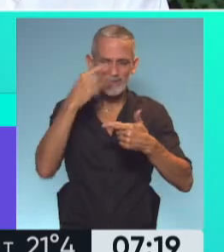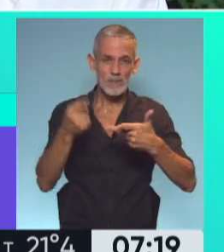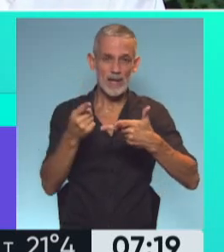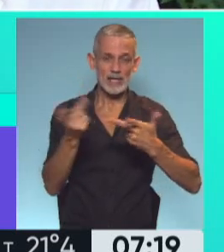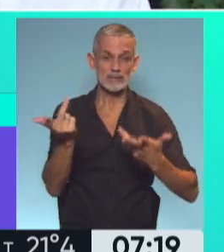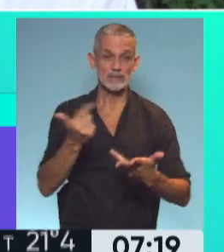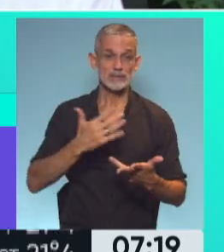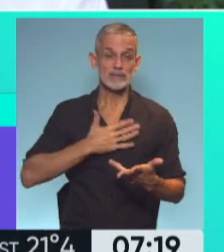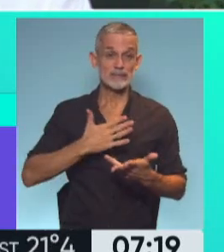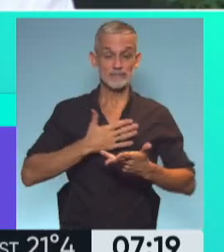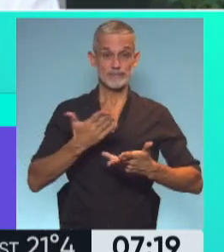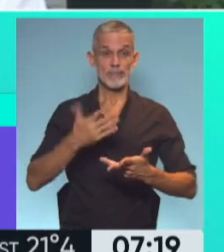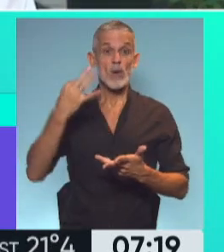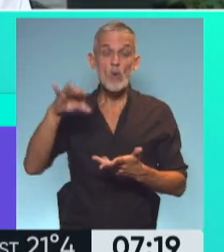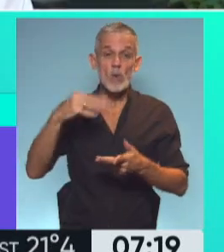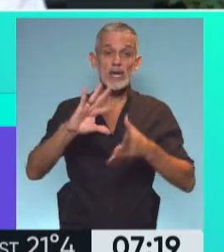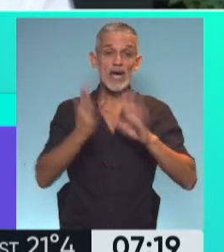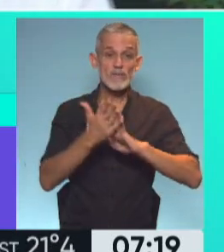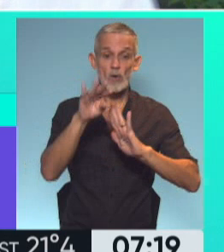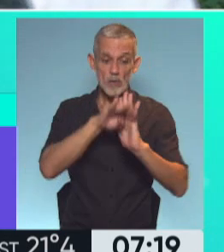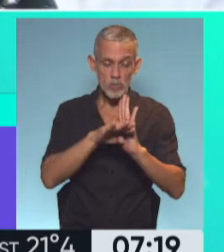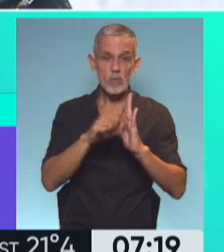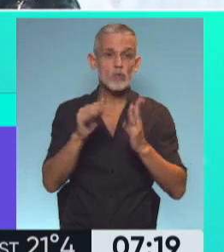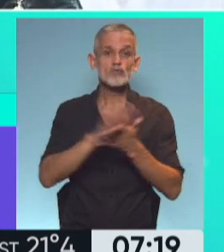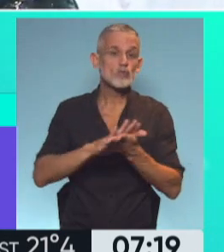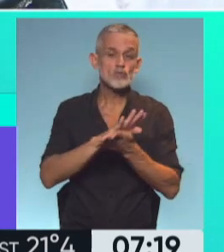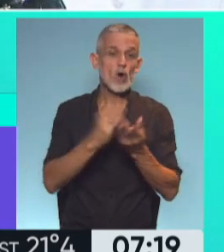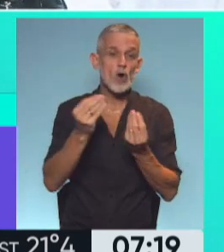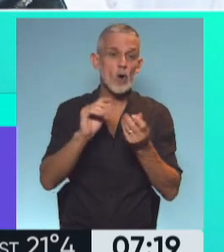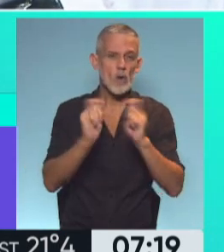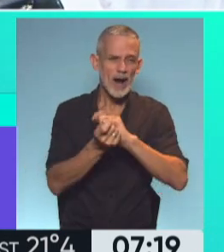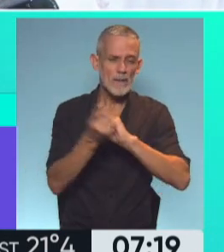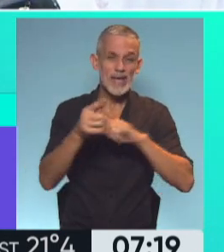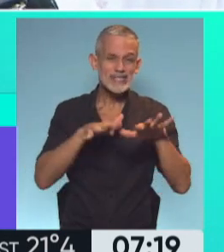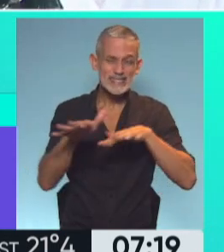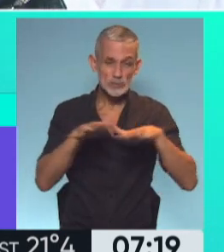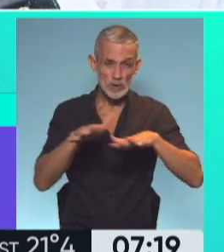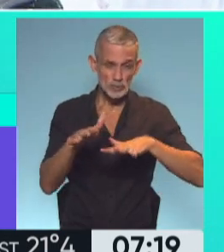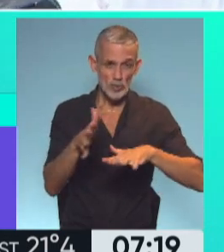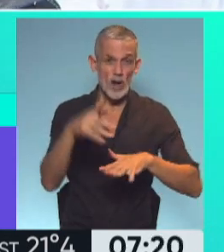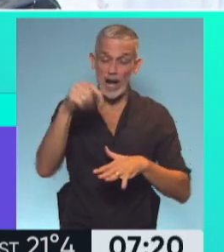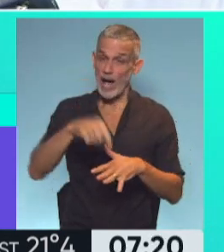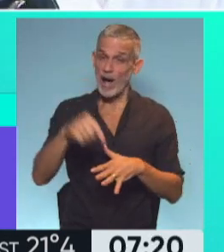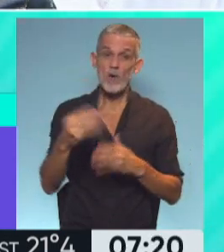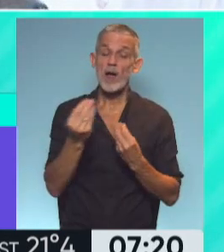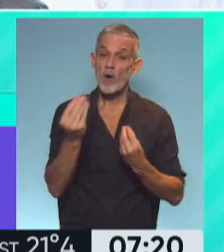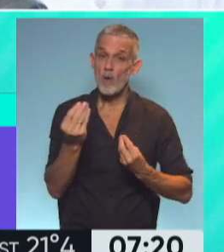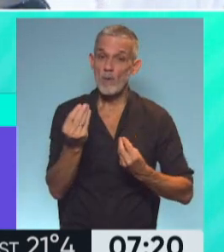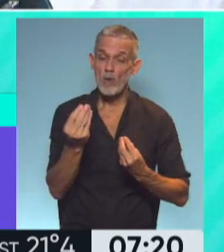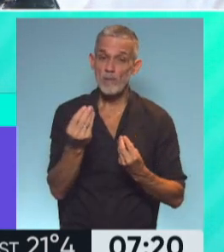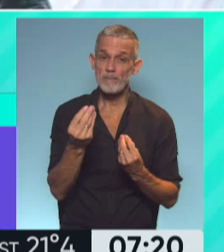Lamentablemente, la única medida que puede modificar esta situación actualmente